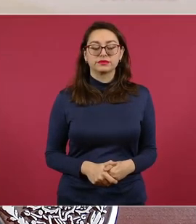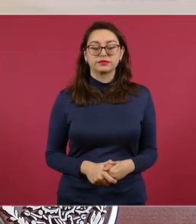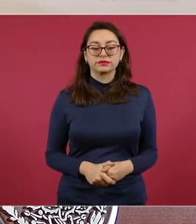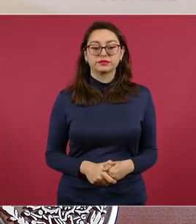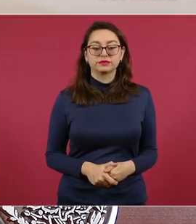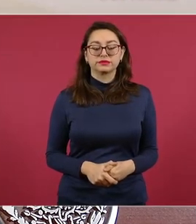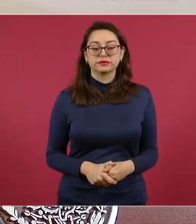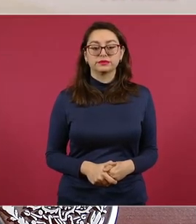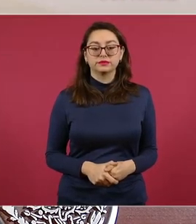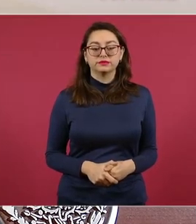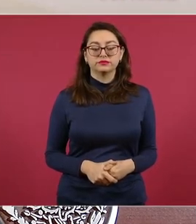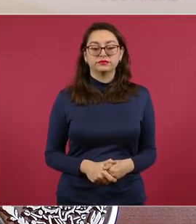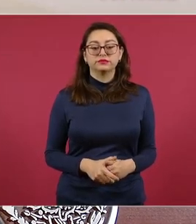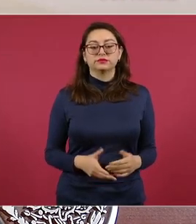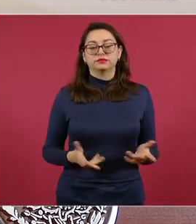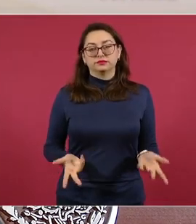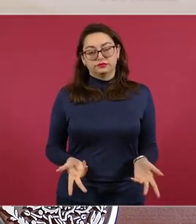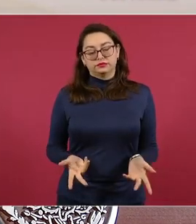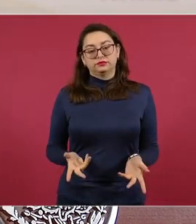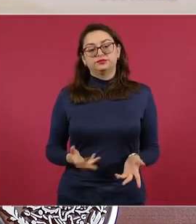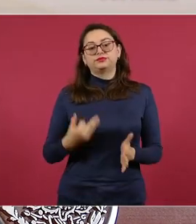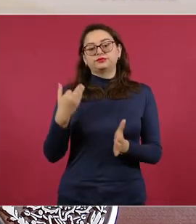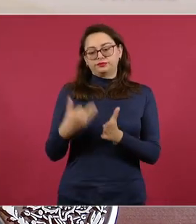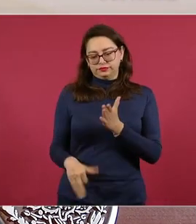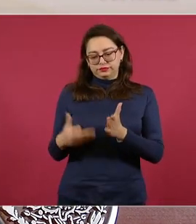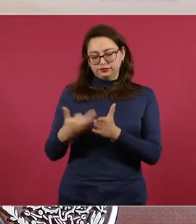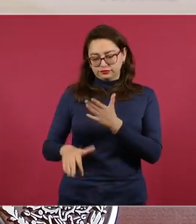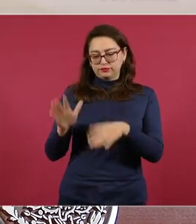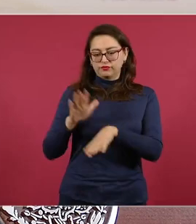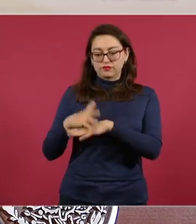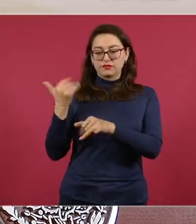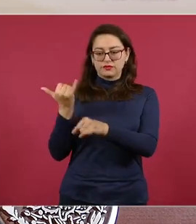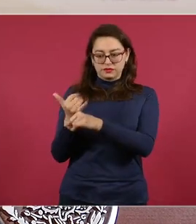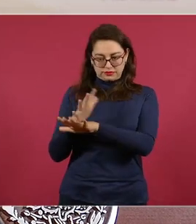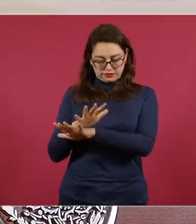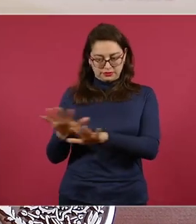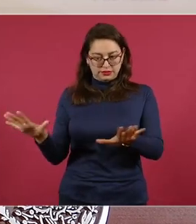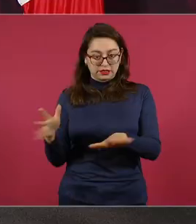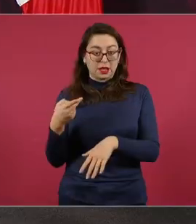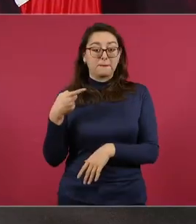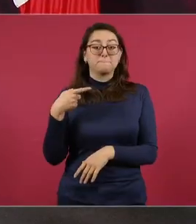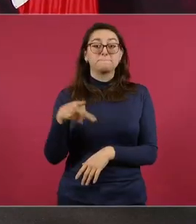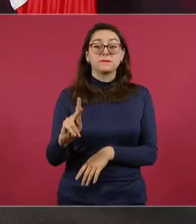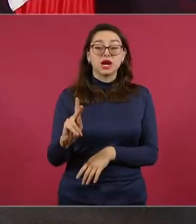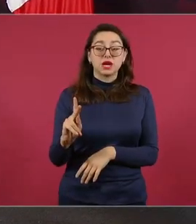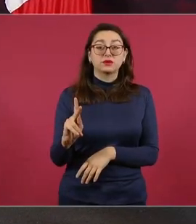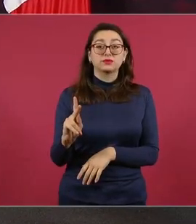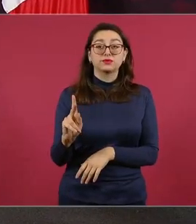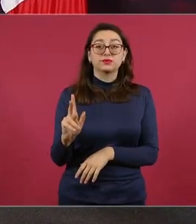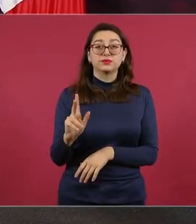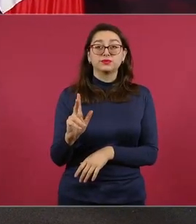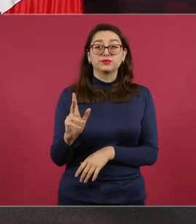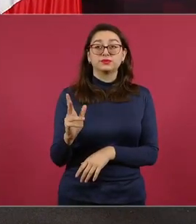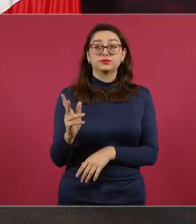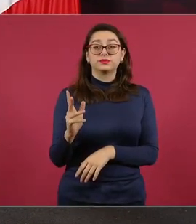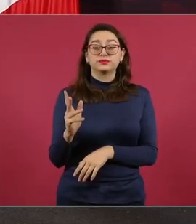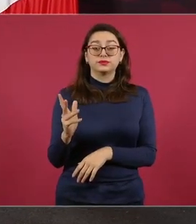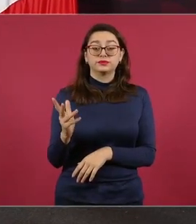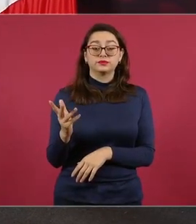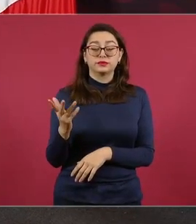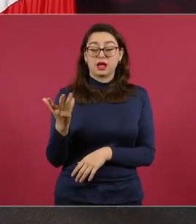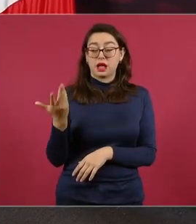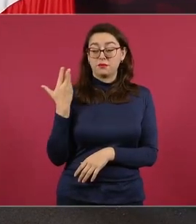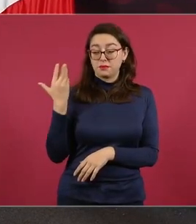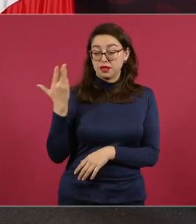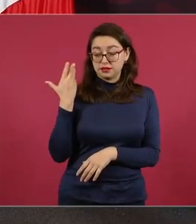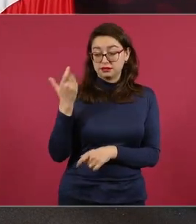no se ha informado, pero se entregaron recursos para la